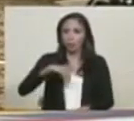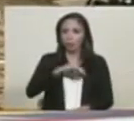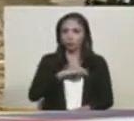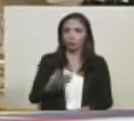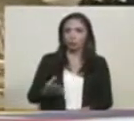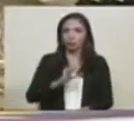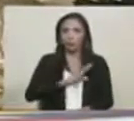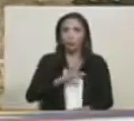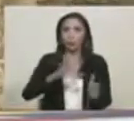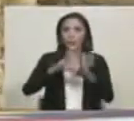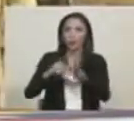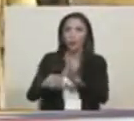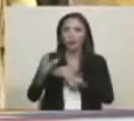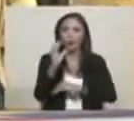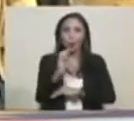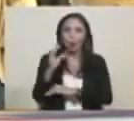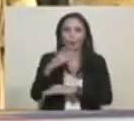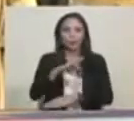roban desde colombia